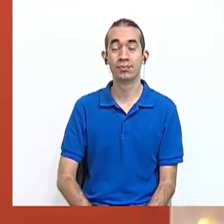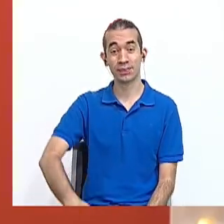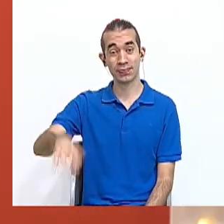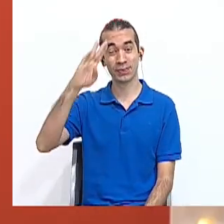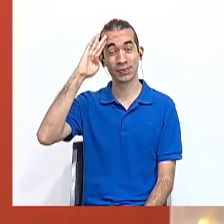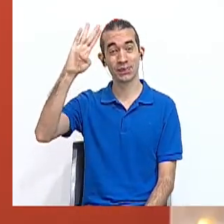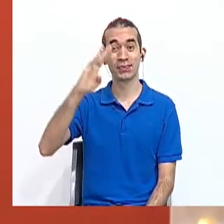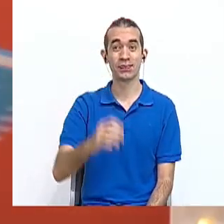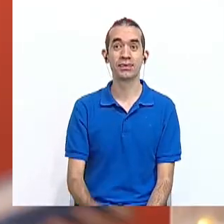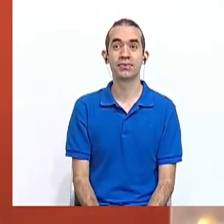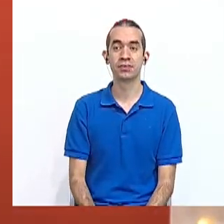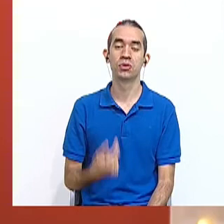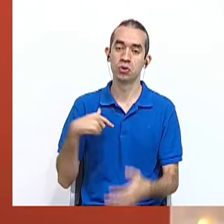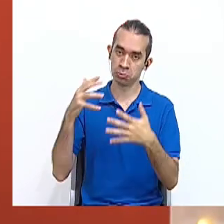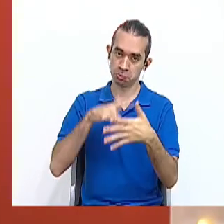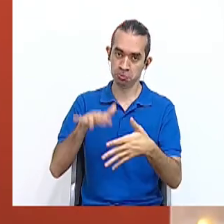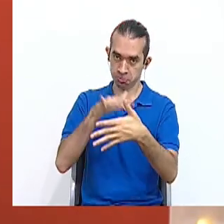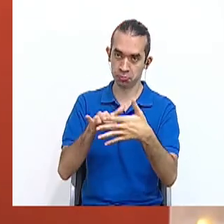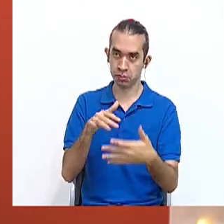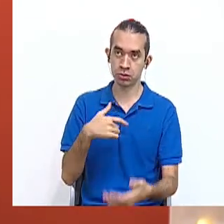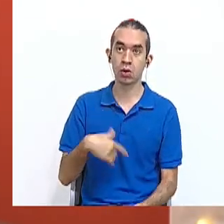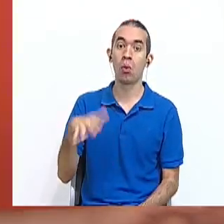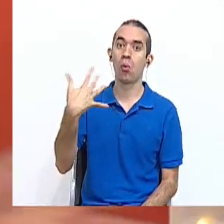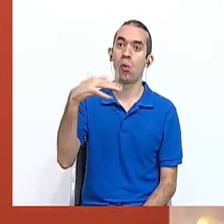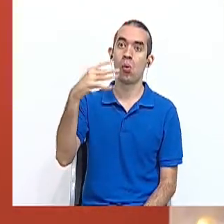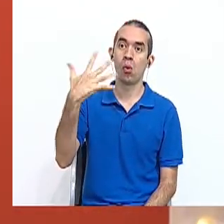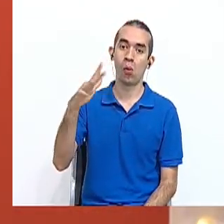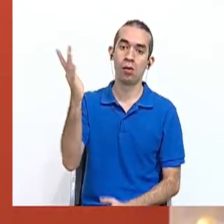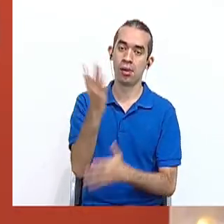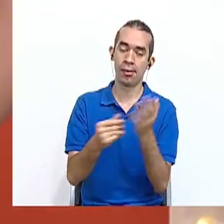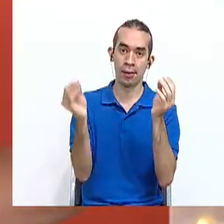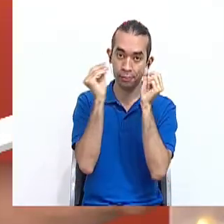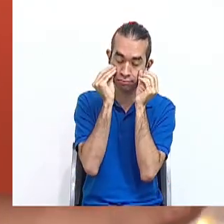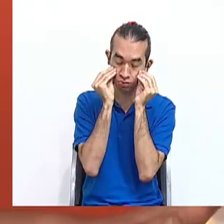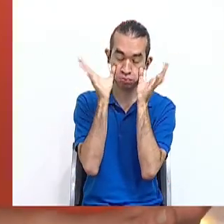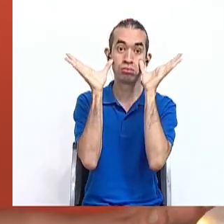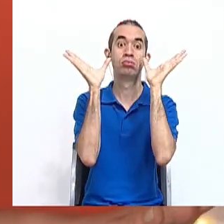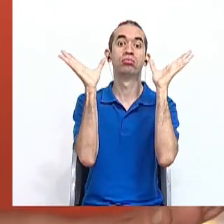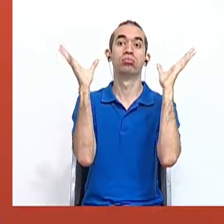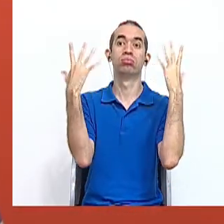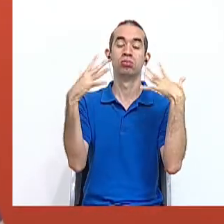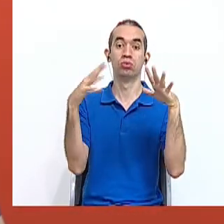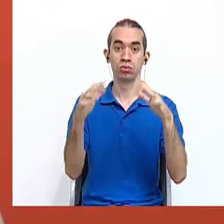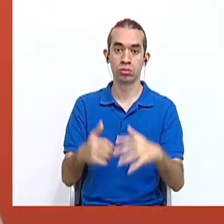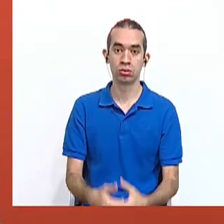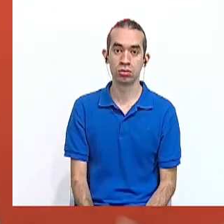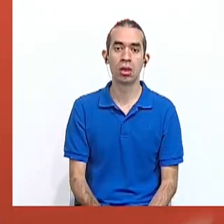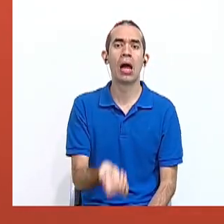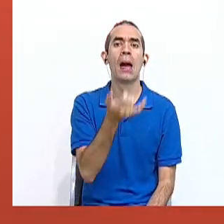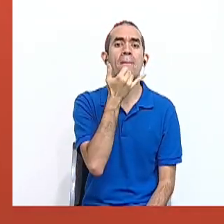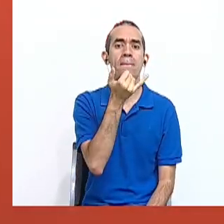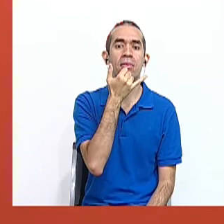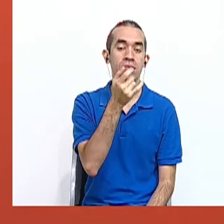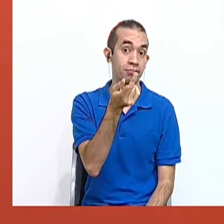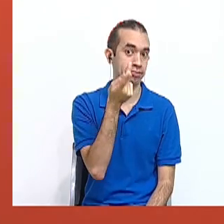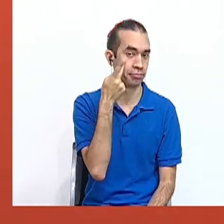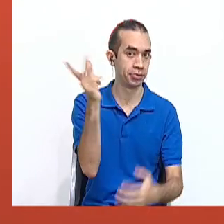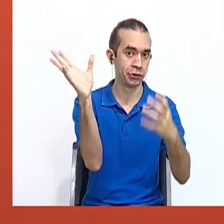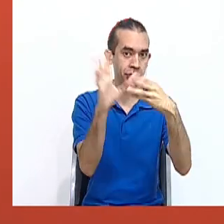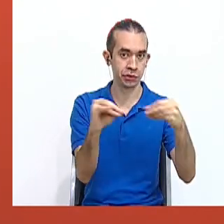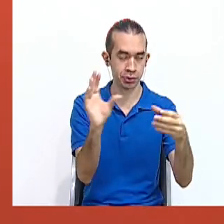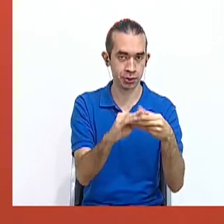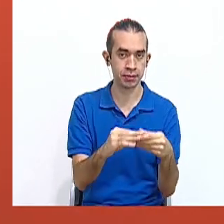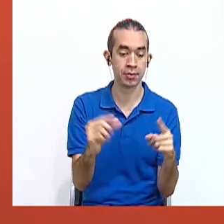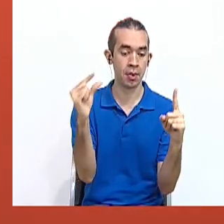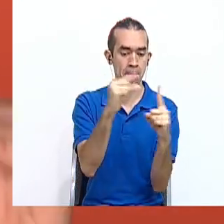Hola, estaba estudiando y me encontré algo que me impresionó totalmente. Resulta que puede haber dos